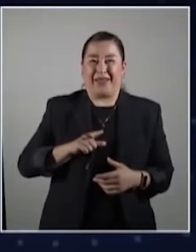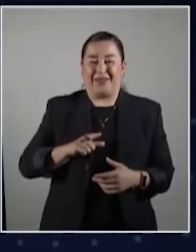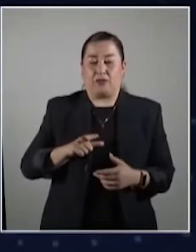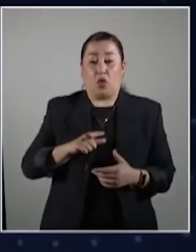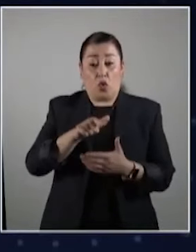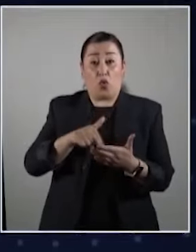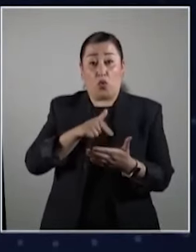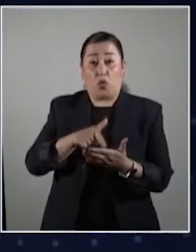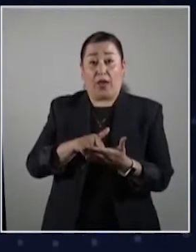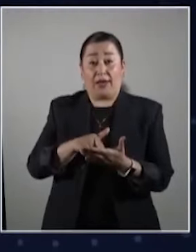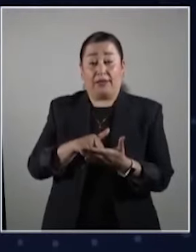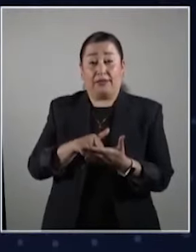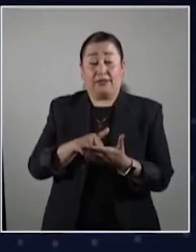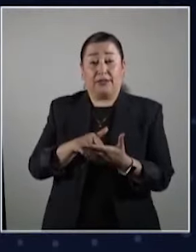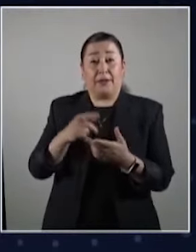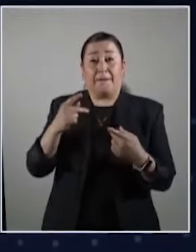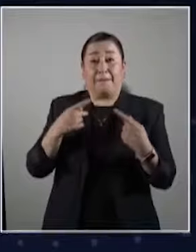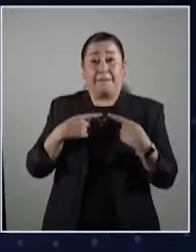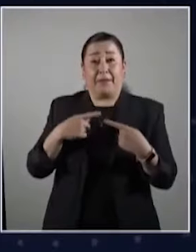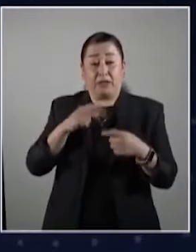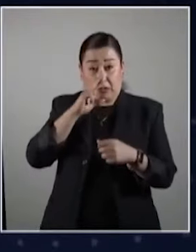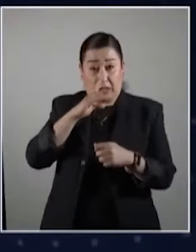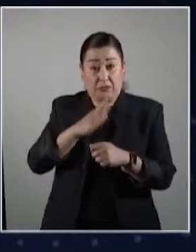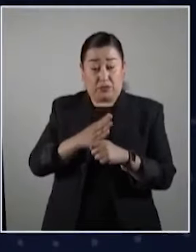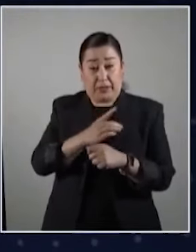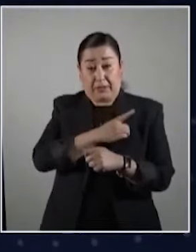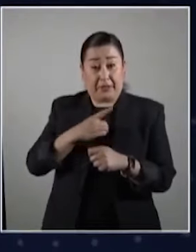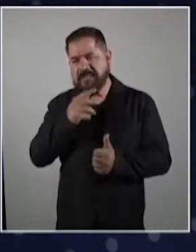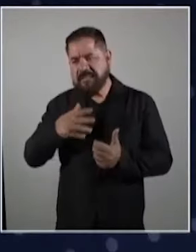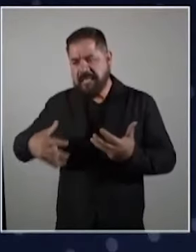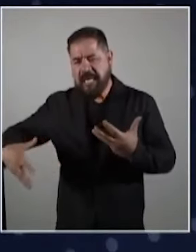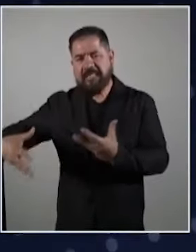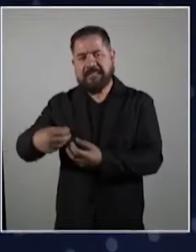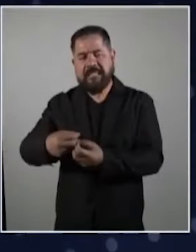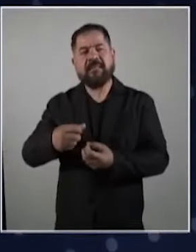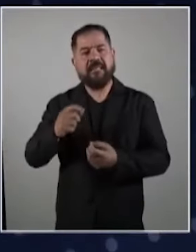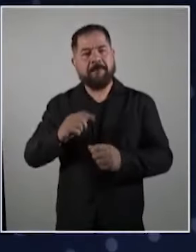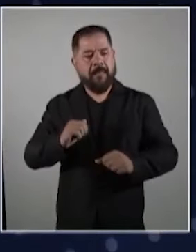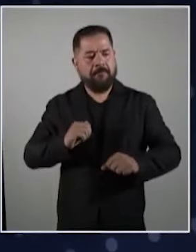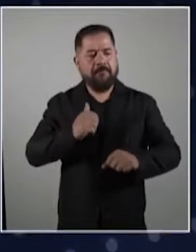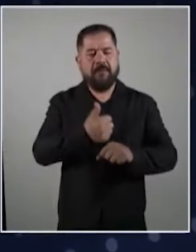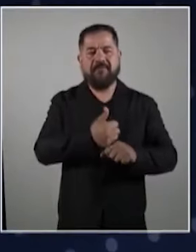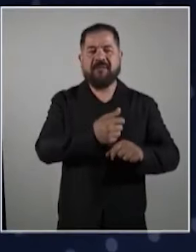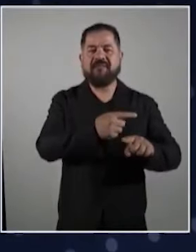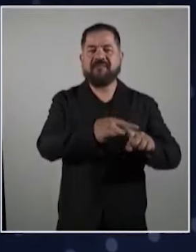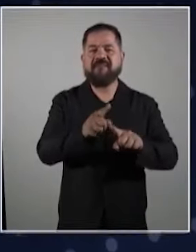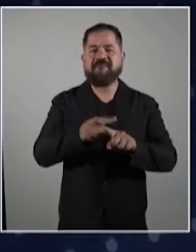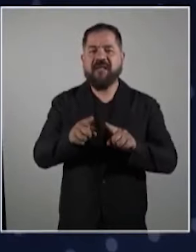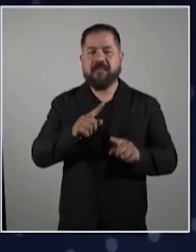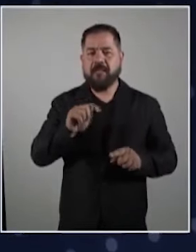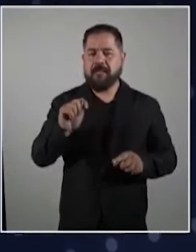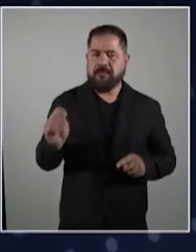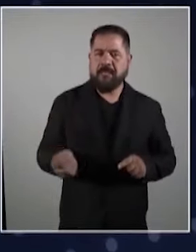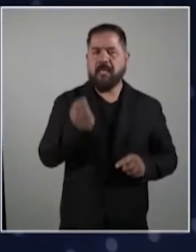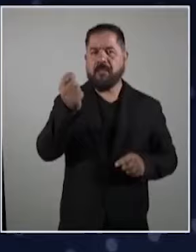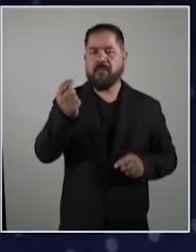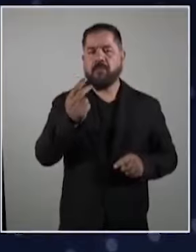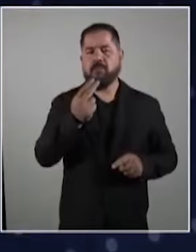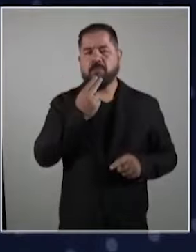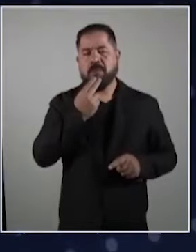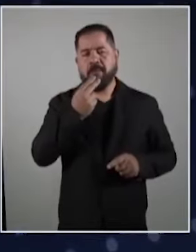dependencias obligar a que los funcionarios respondan en tiempo informa por transparencia entar todas las medidas de tecnología que se requieran